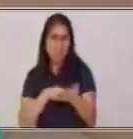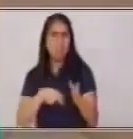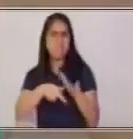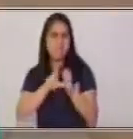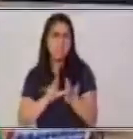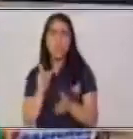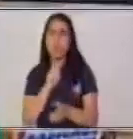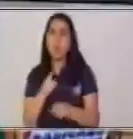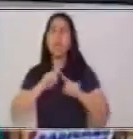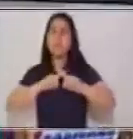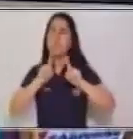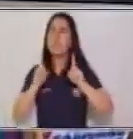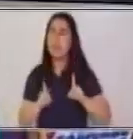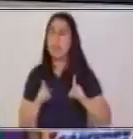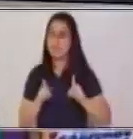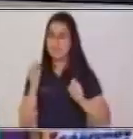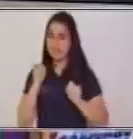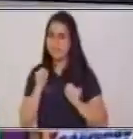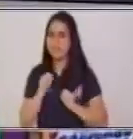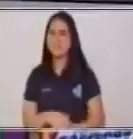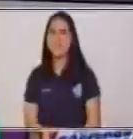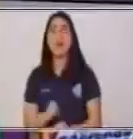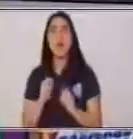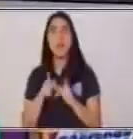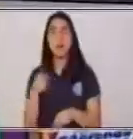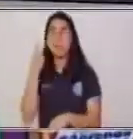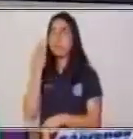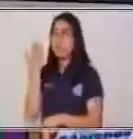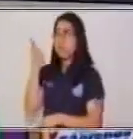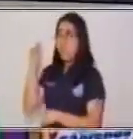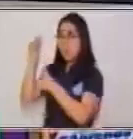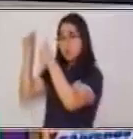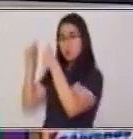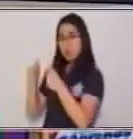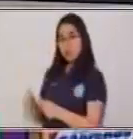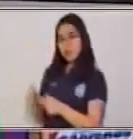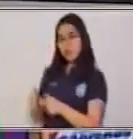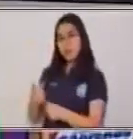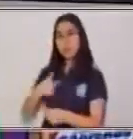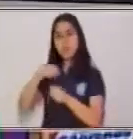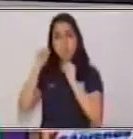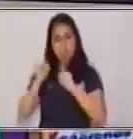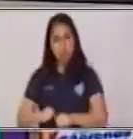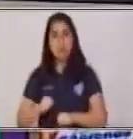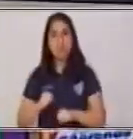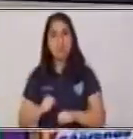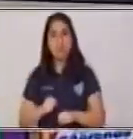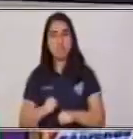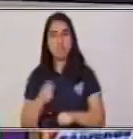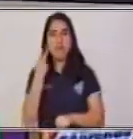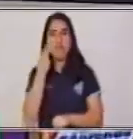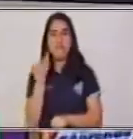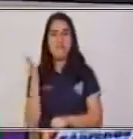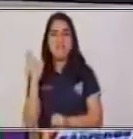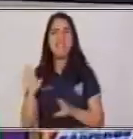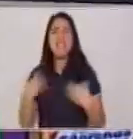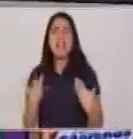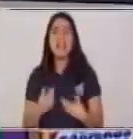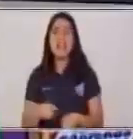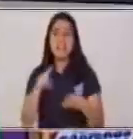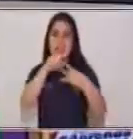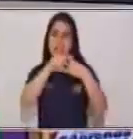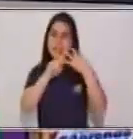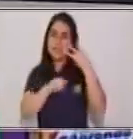En este texto vamos a encontrar los tres tipos de párrafo. Dice,